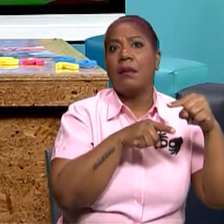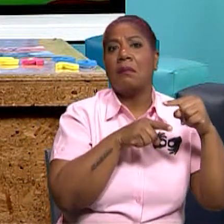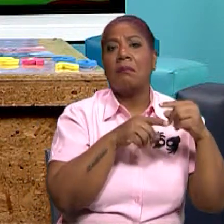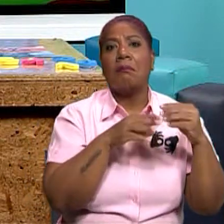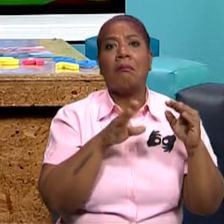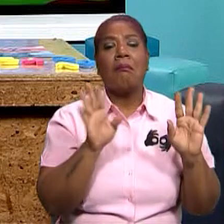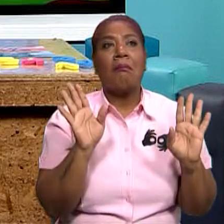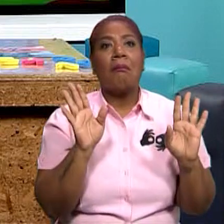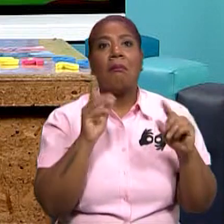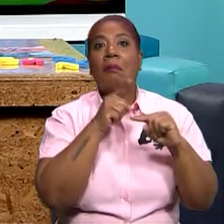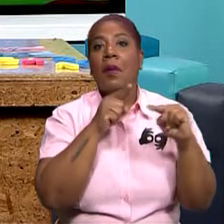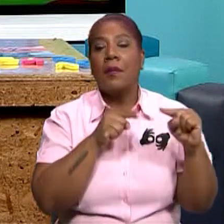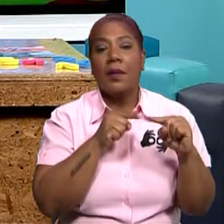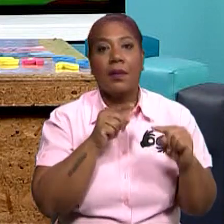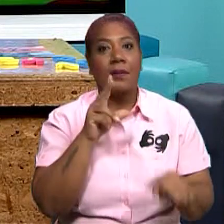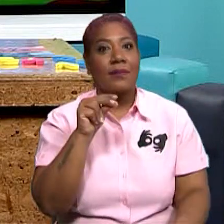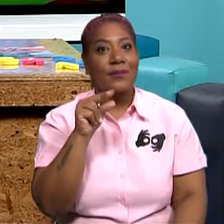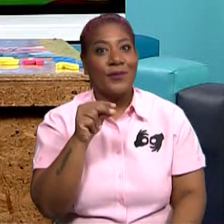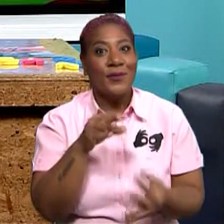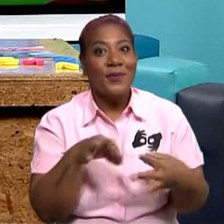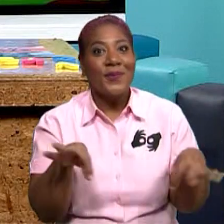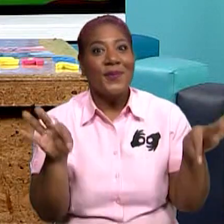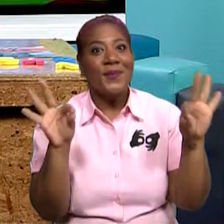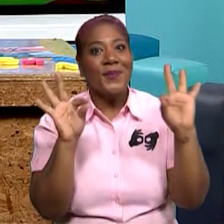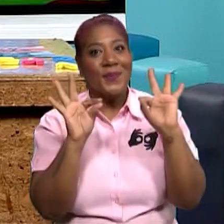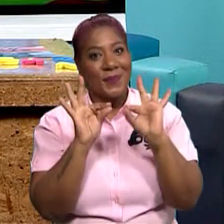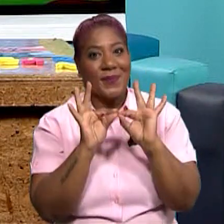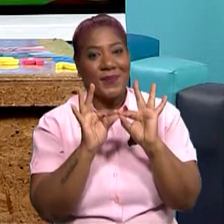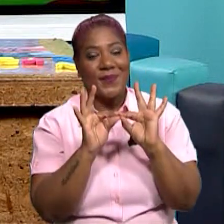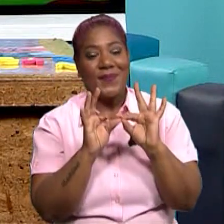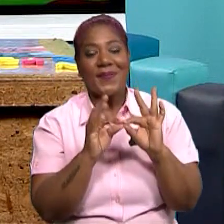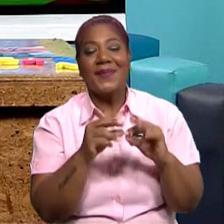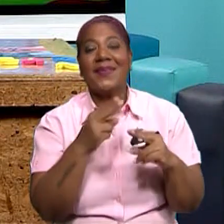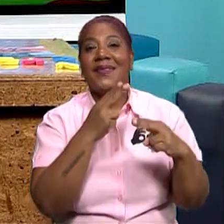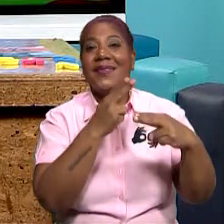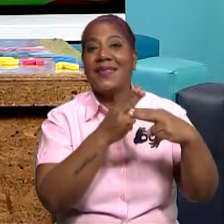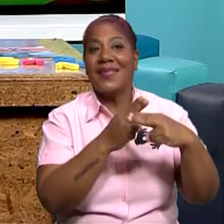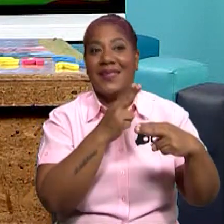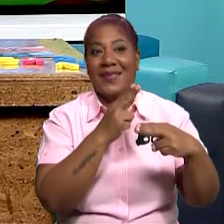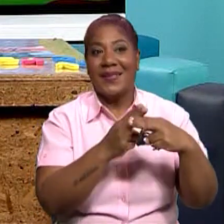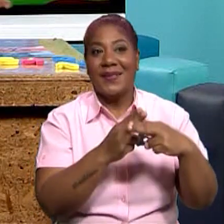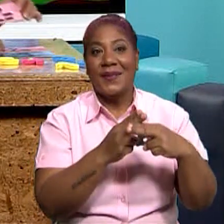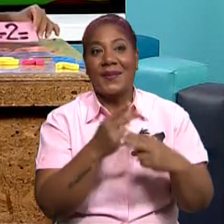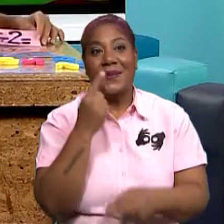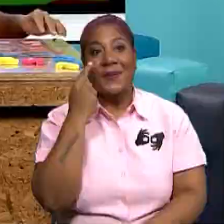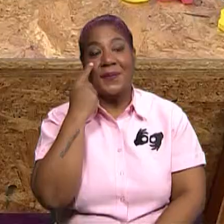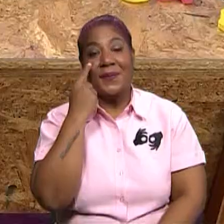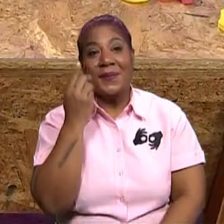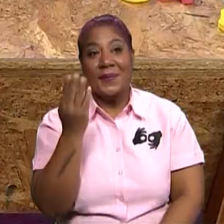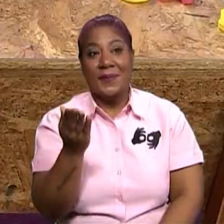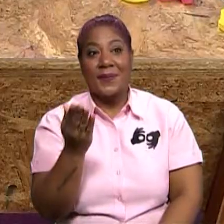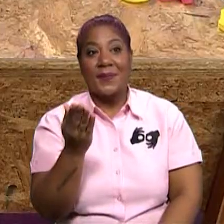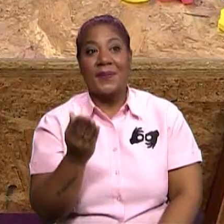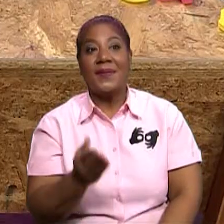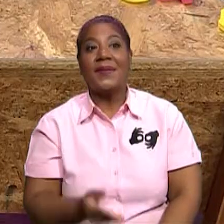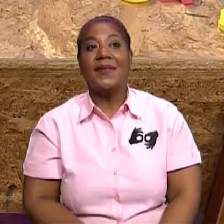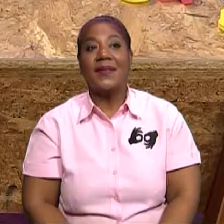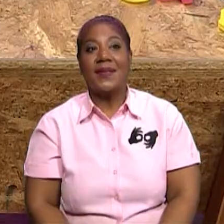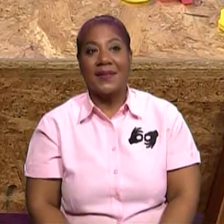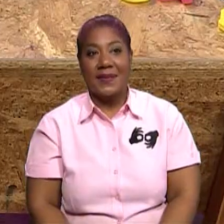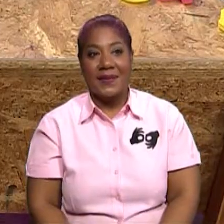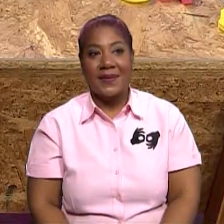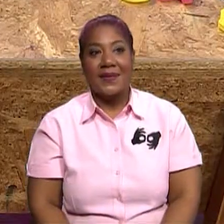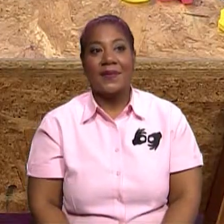números, estas posiciones, tienen nombre, chicos. Así que por eso ustedes van a ver que les he colocado acá. Quiero que observen